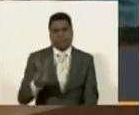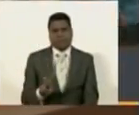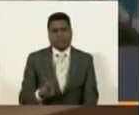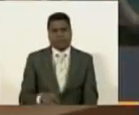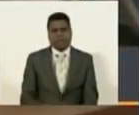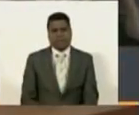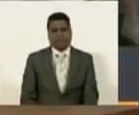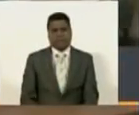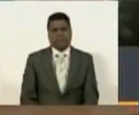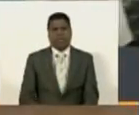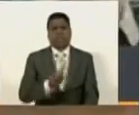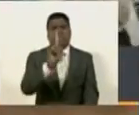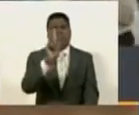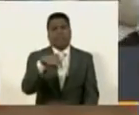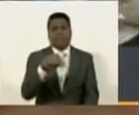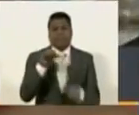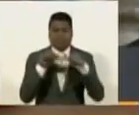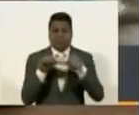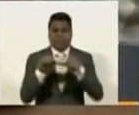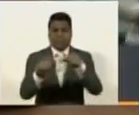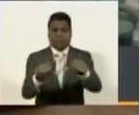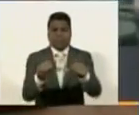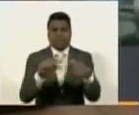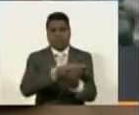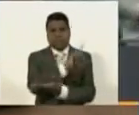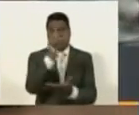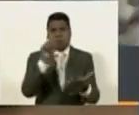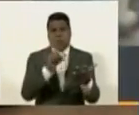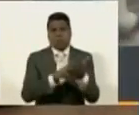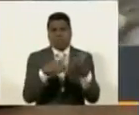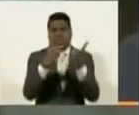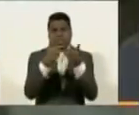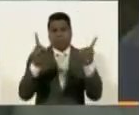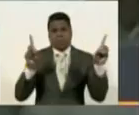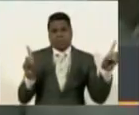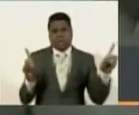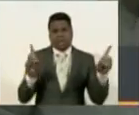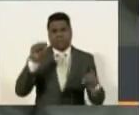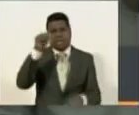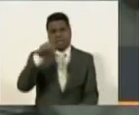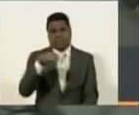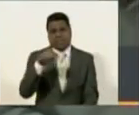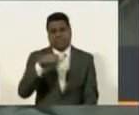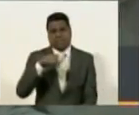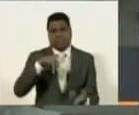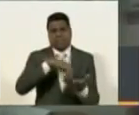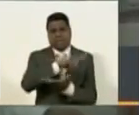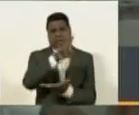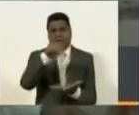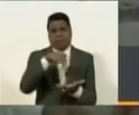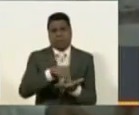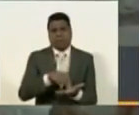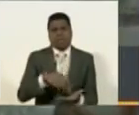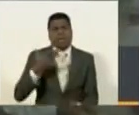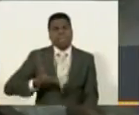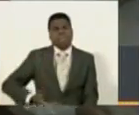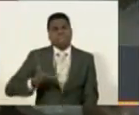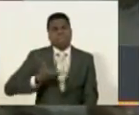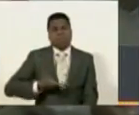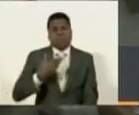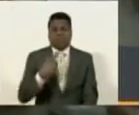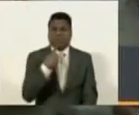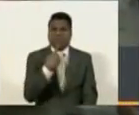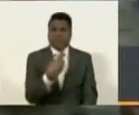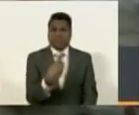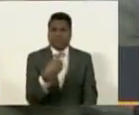todo también para mantener la estabilidad democrática de la República. Importante